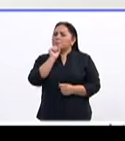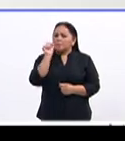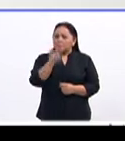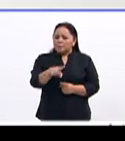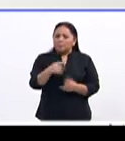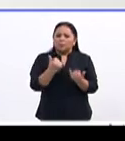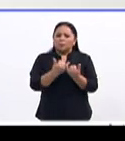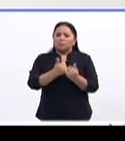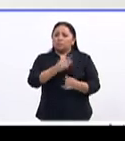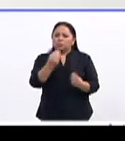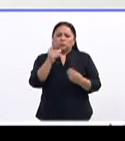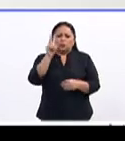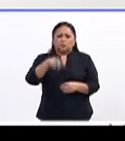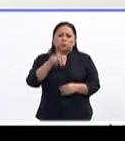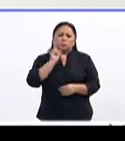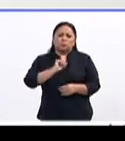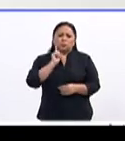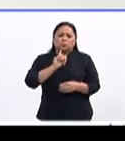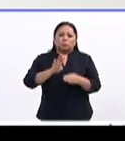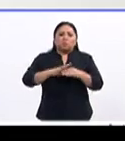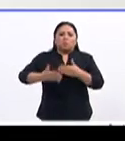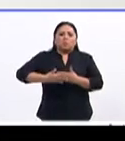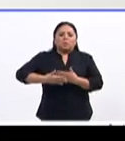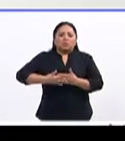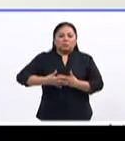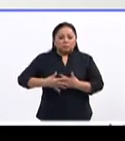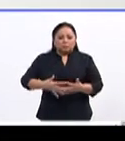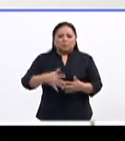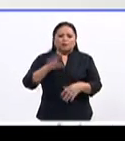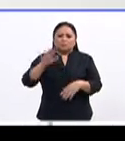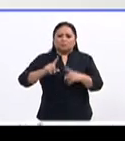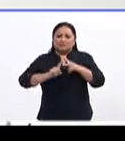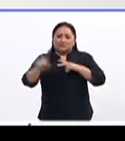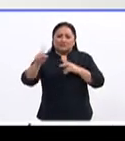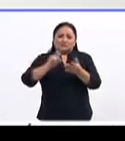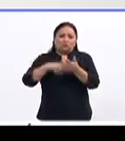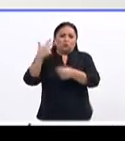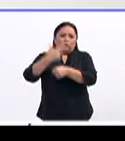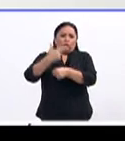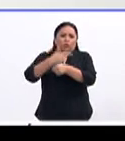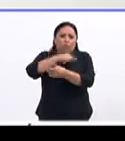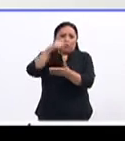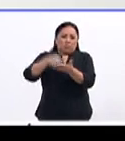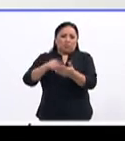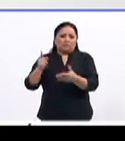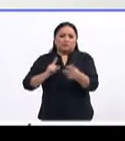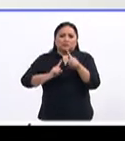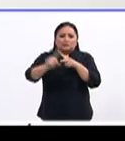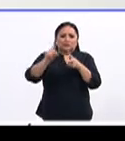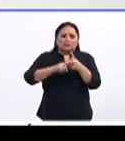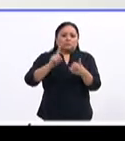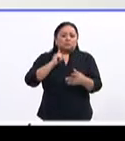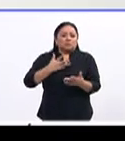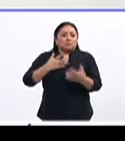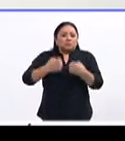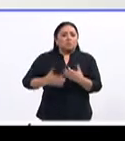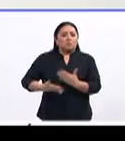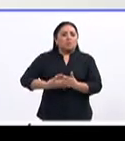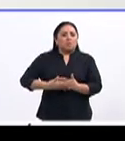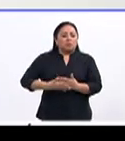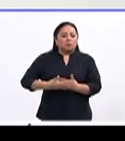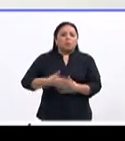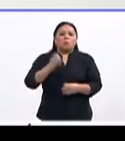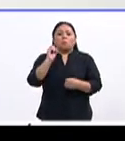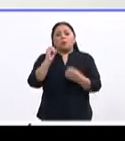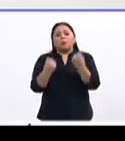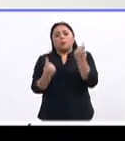también muchas mujeres embarazadas, ¿no? Que salieron de Honduras ya embarazadas,